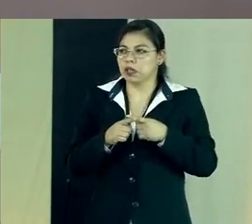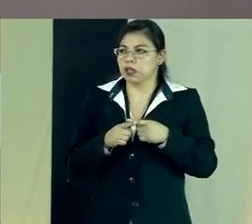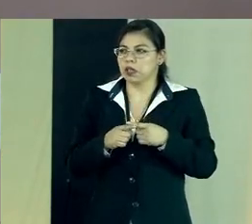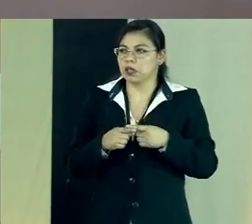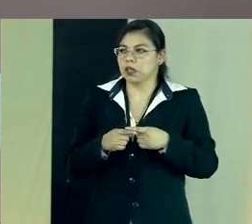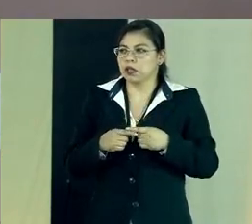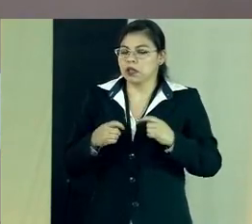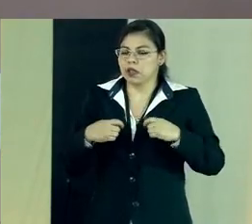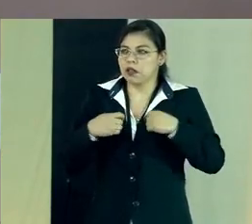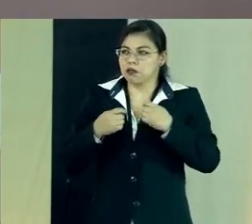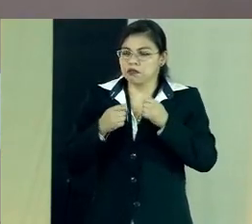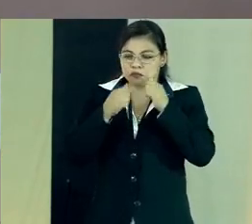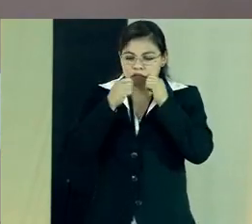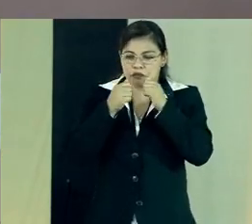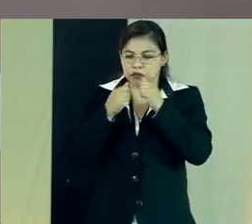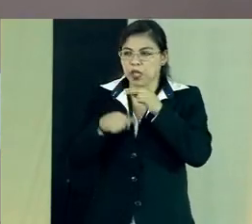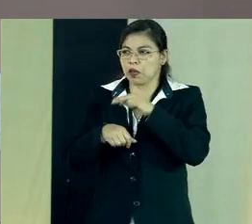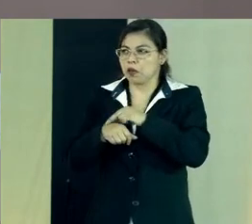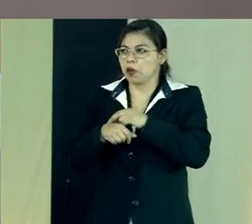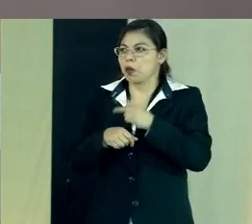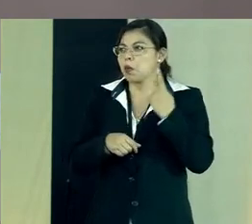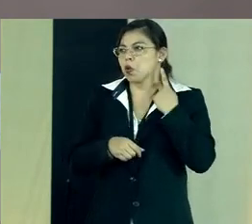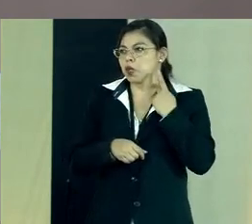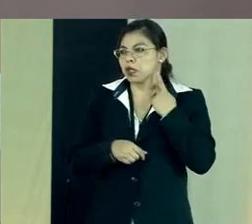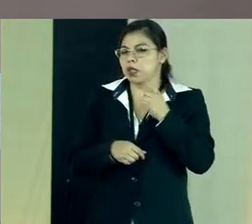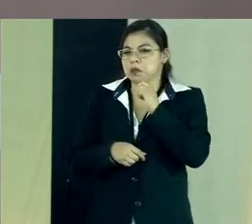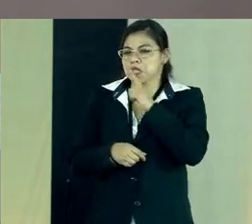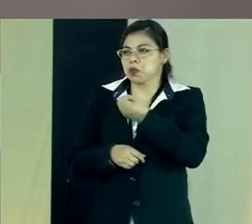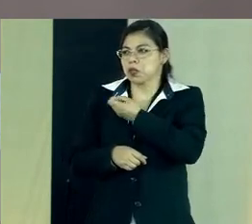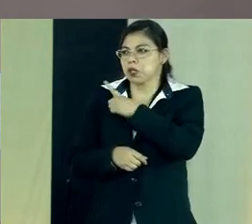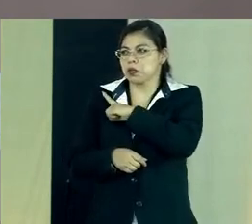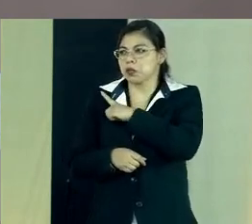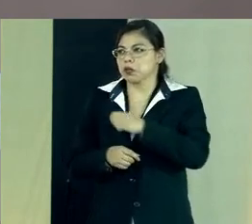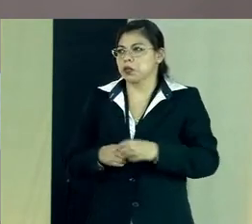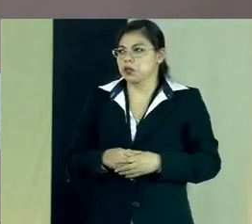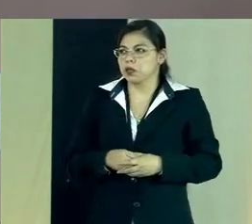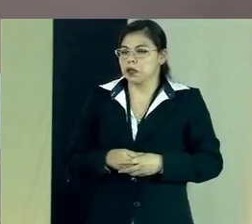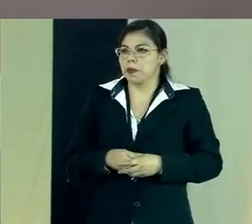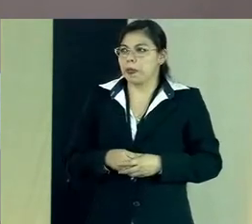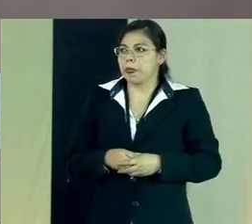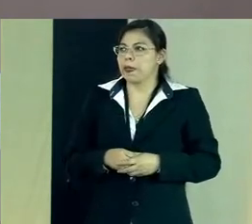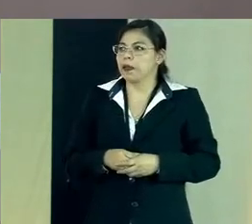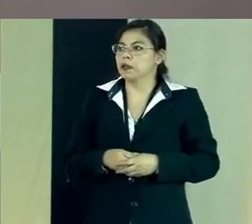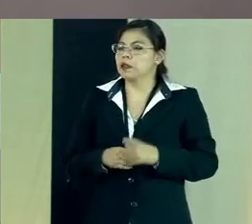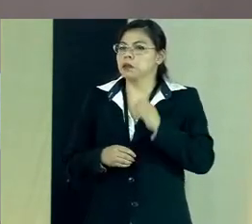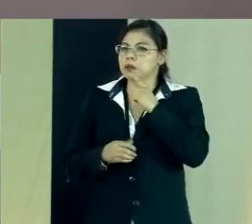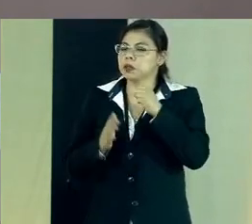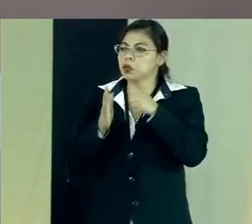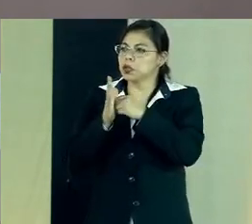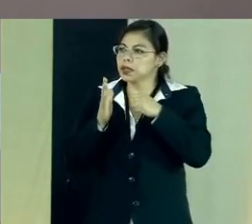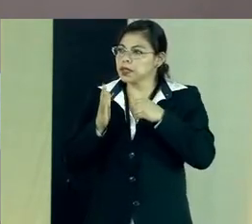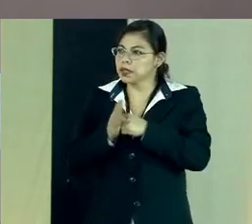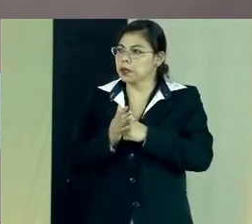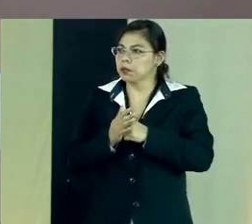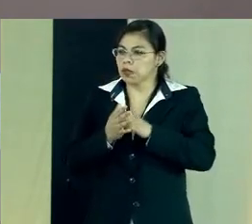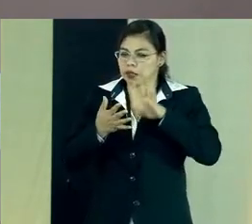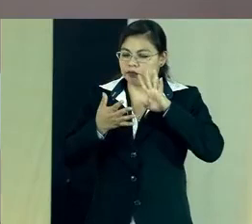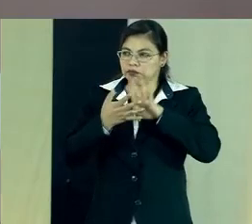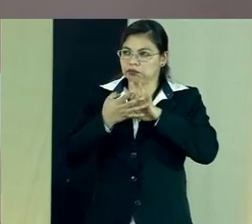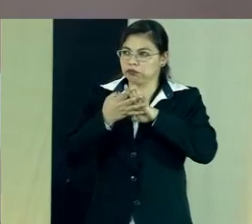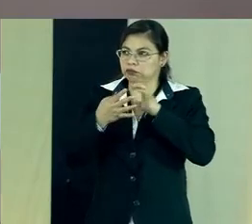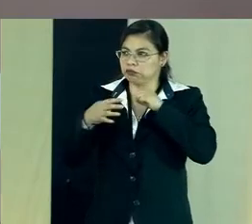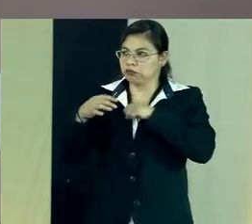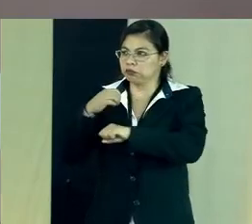conexión entre política económica y salud el sistema penitenciario que se ha